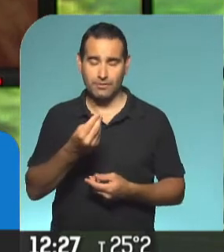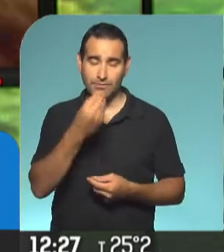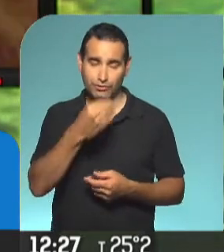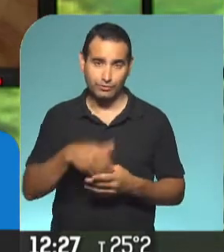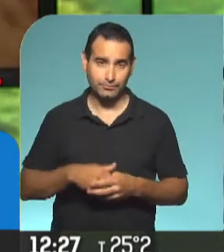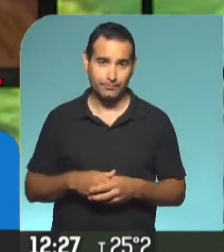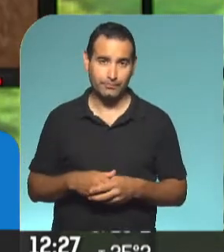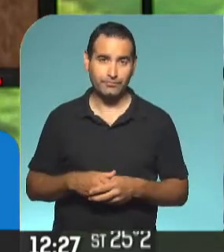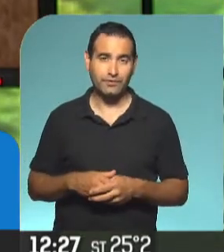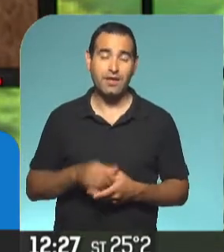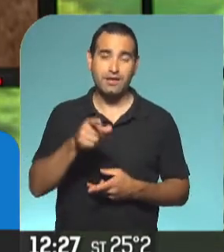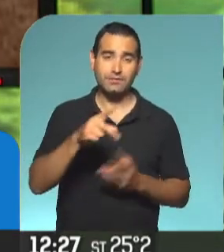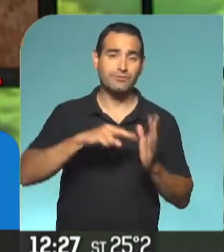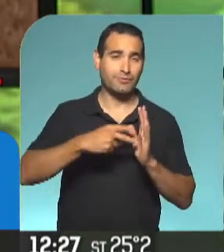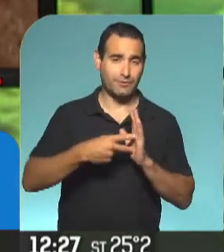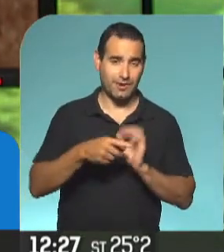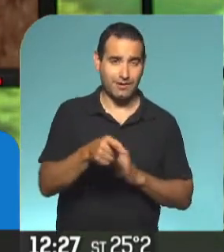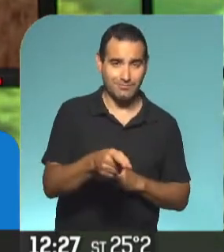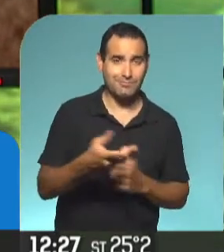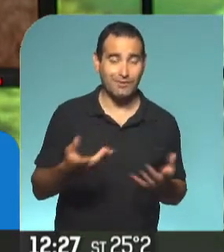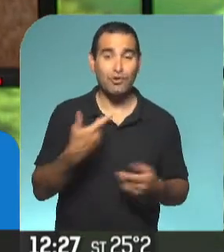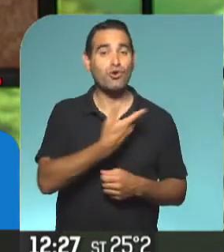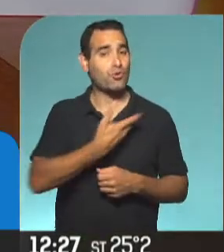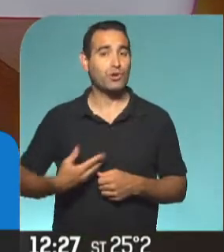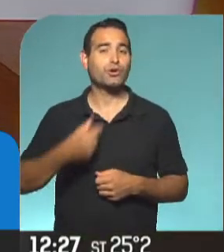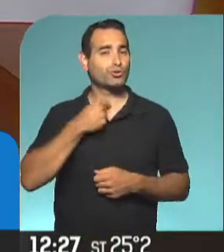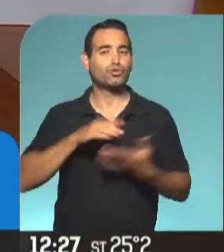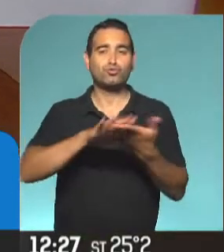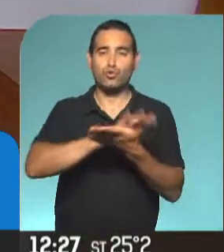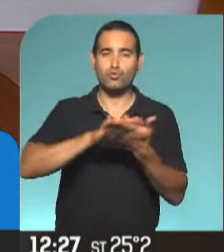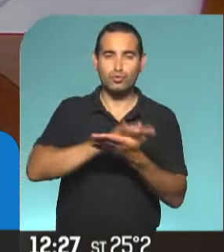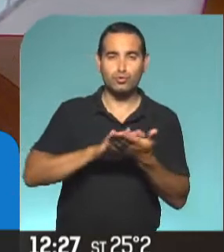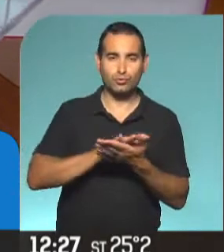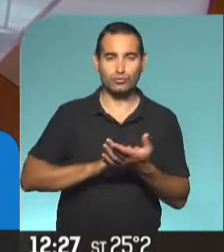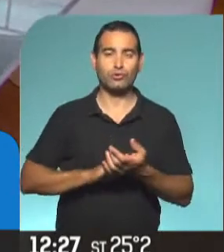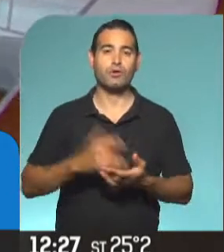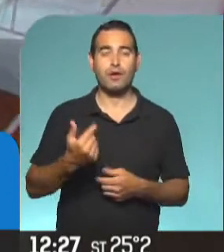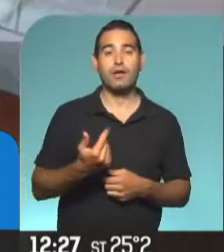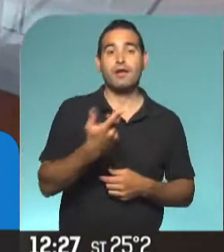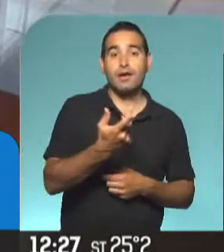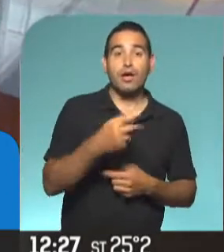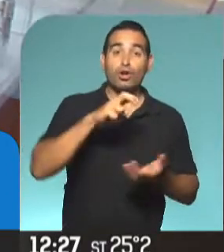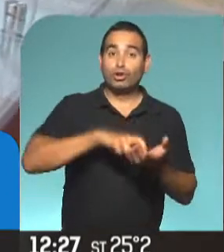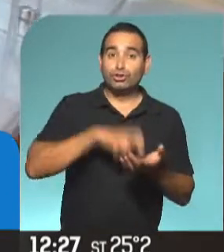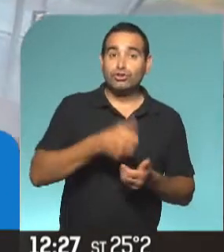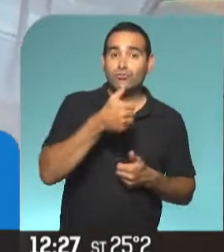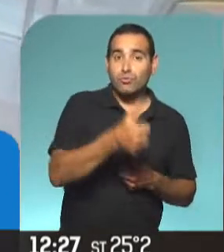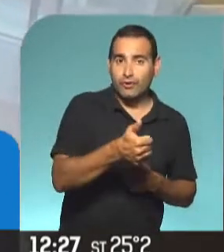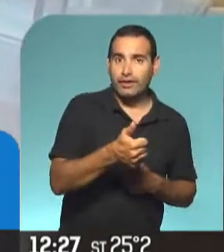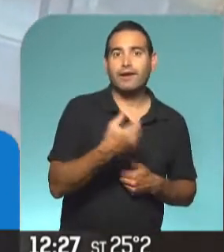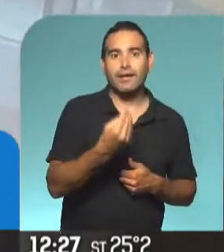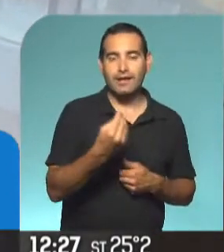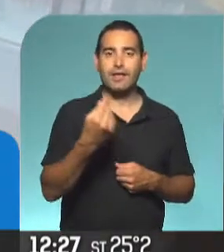acá está el conflicto y esto es lo que el gobierno quiere resolver que no sea una contradicción la buena noticia para el país que